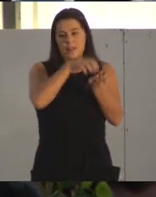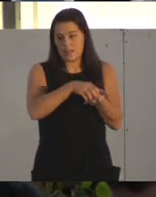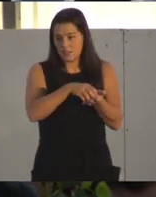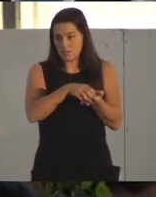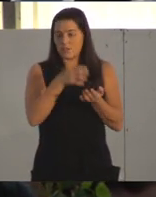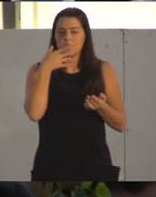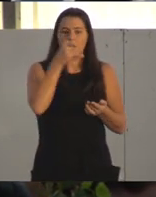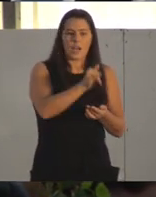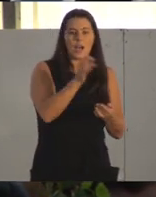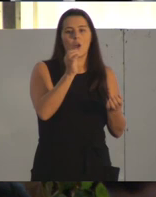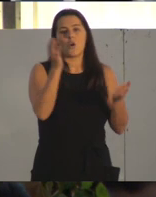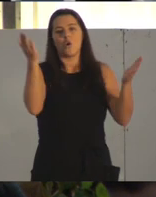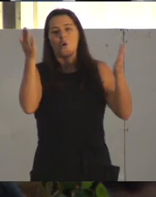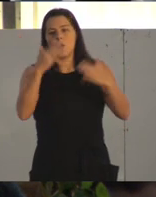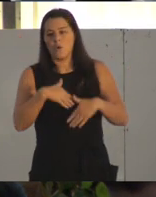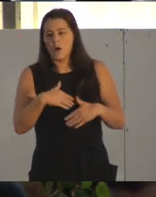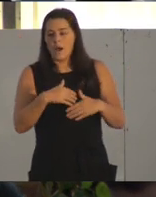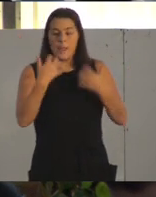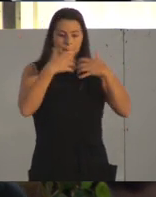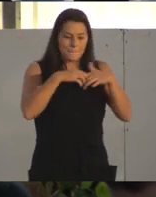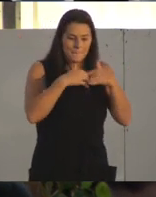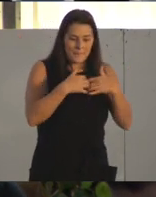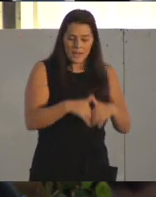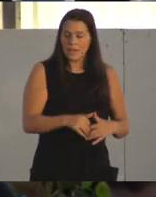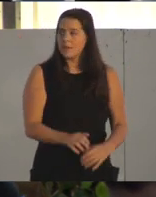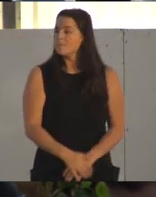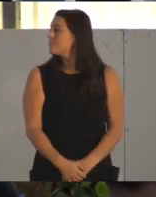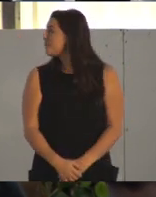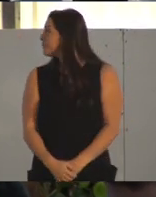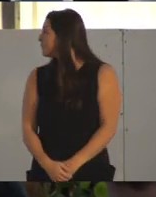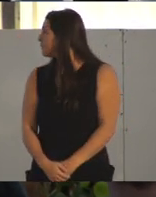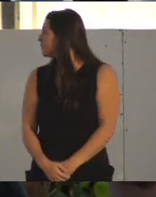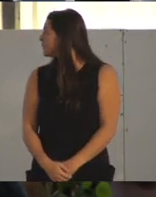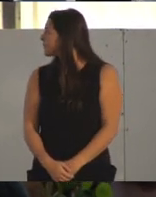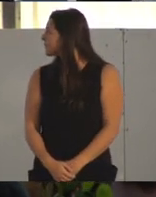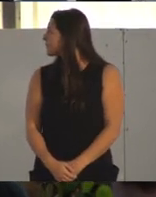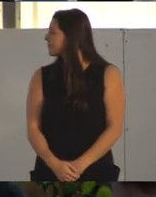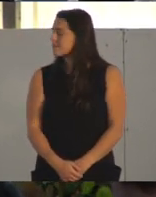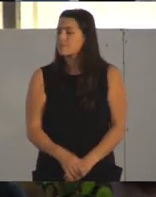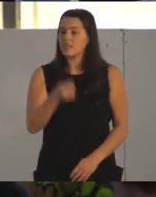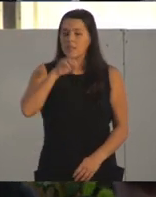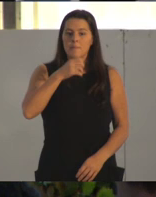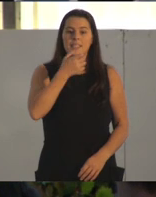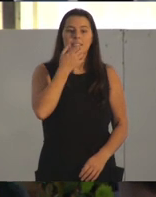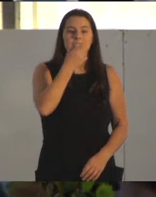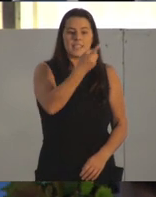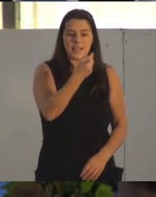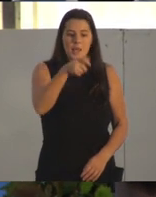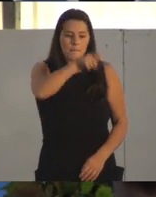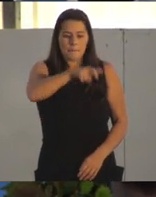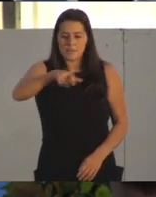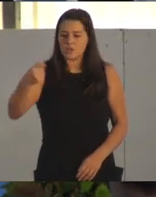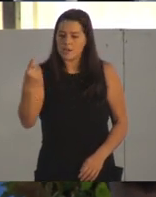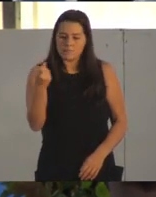o no tienen la maquinaria de la que hemos hablado antes. También de las necesidades de las personas, de